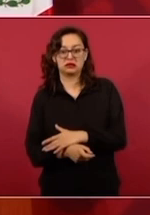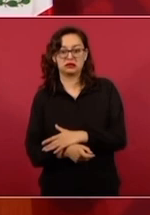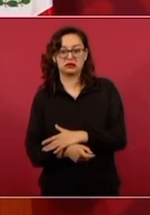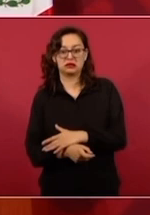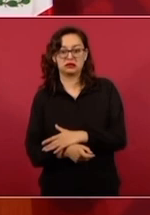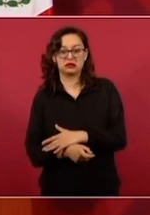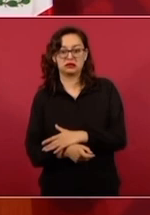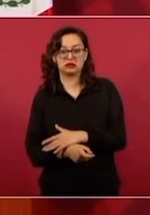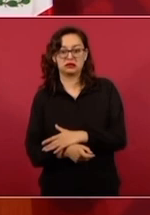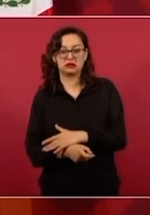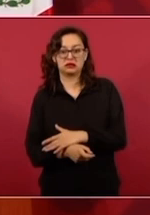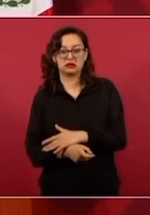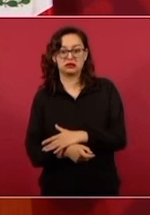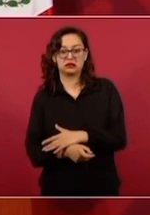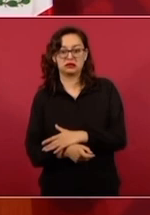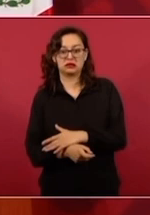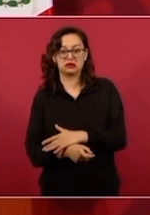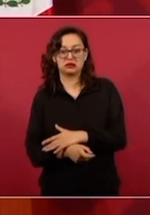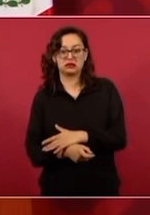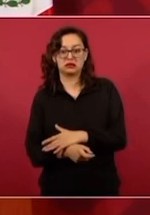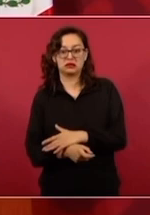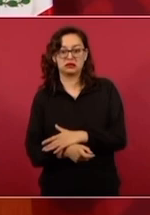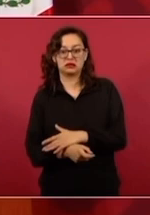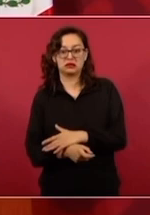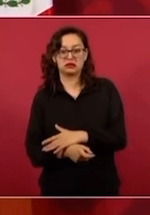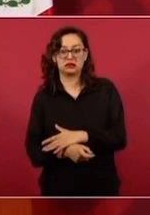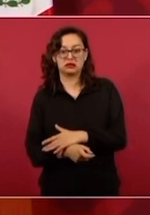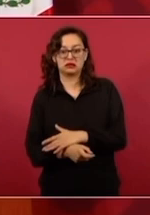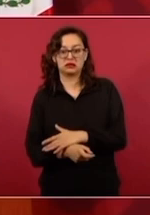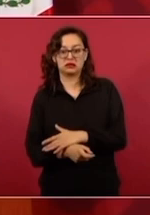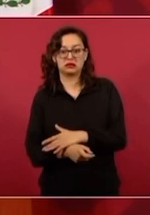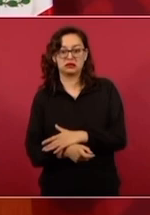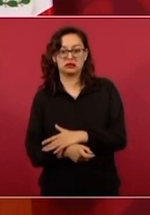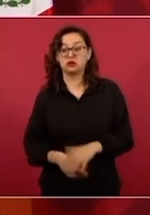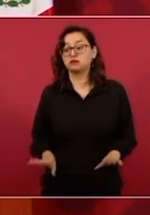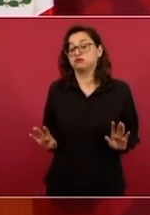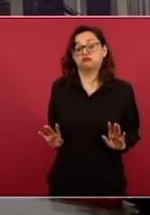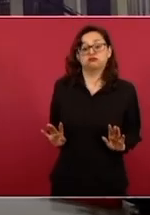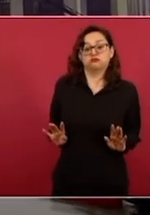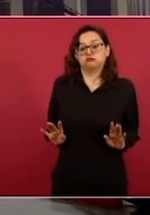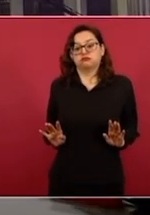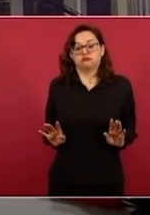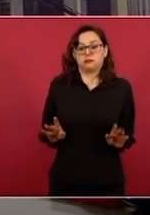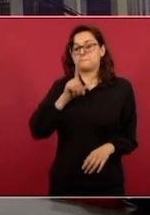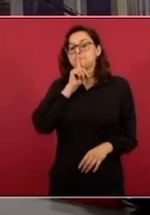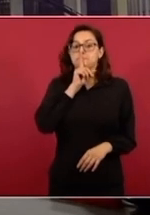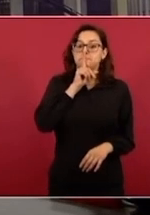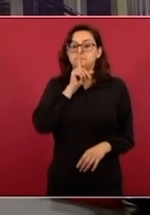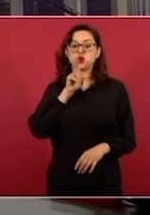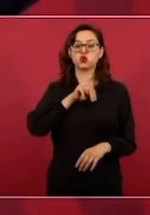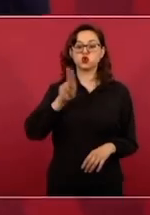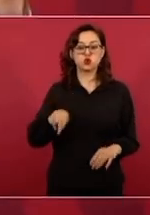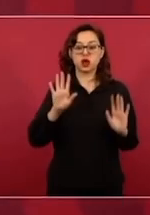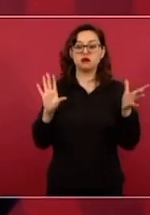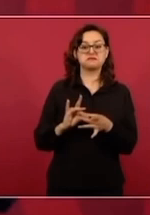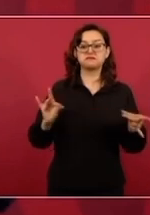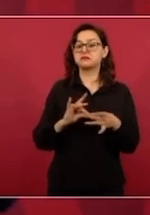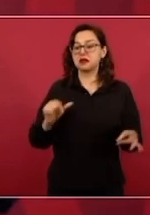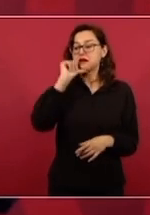porque lo van a lo van a exponer en la mañanera ahora lo que vamos a tratar eso de los